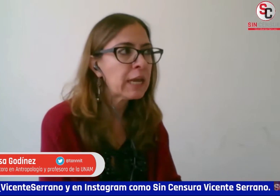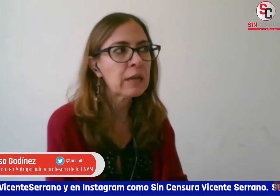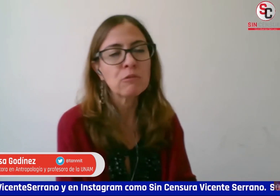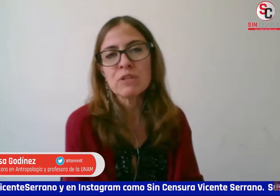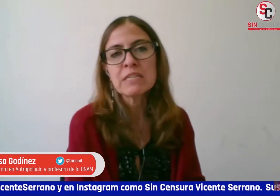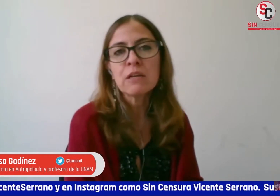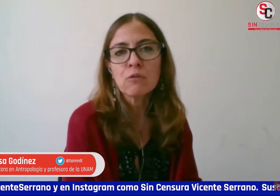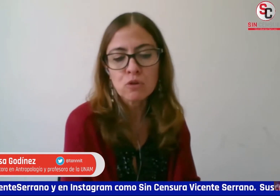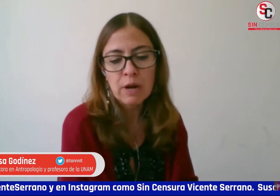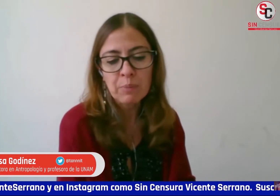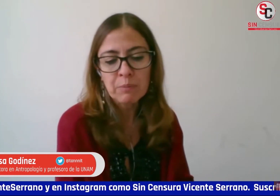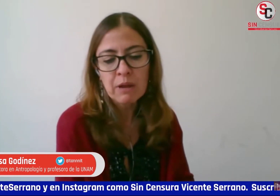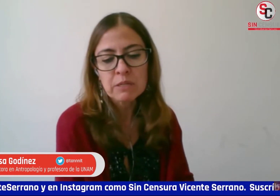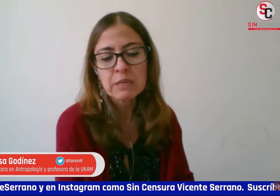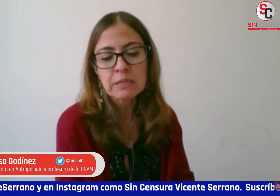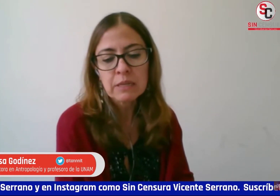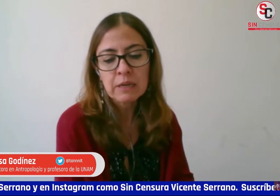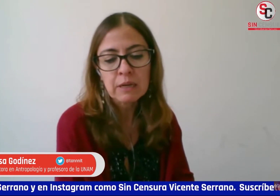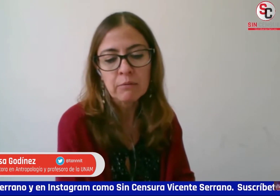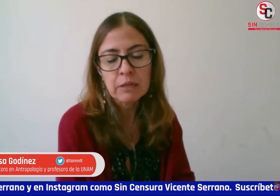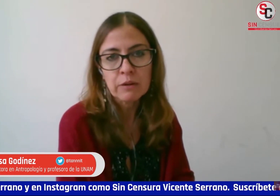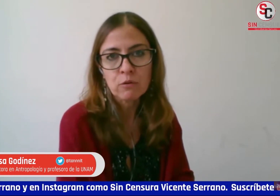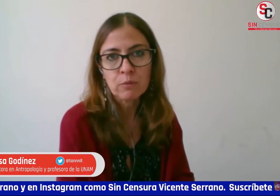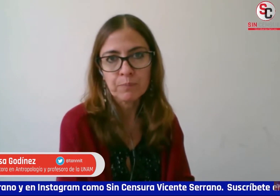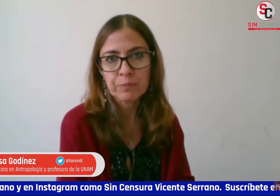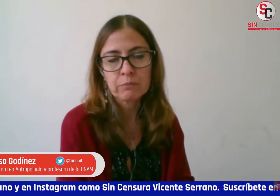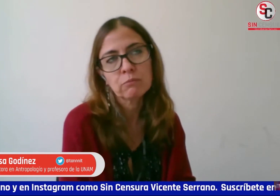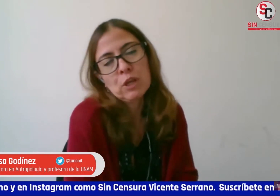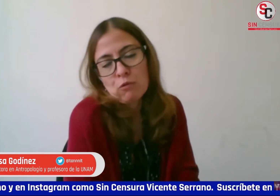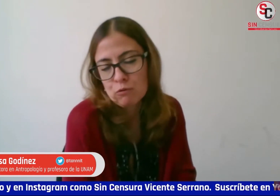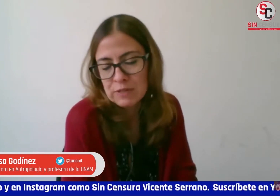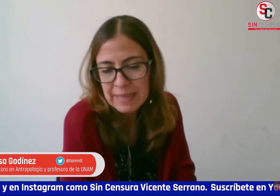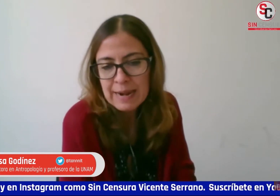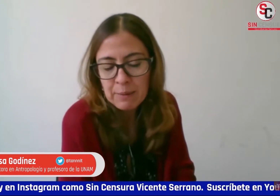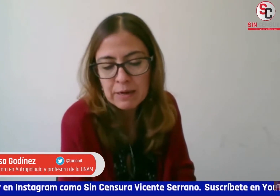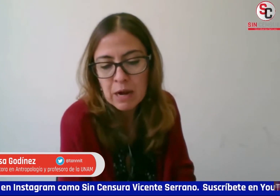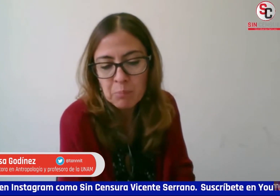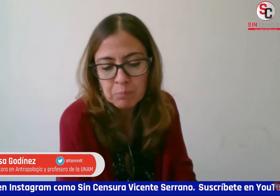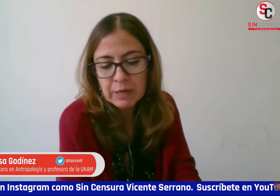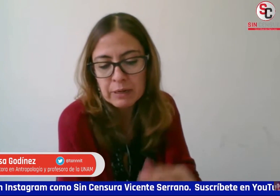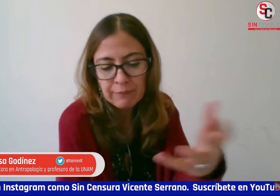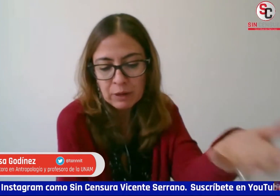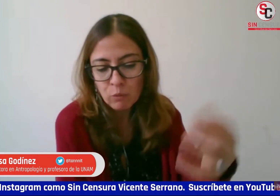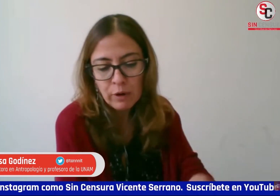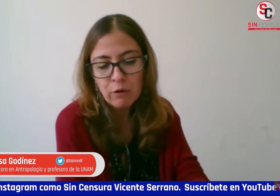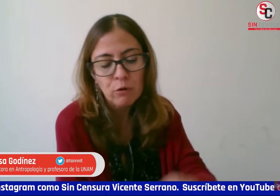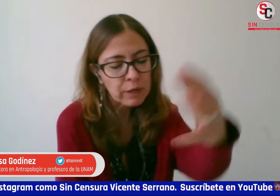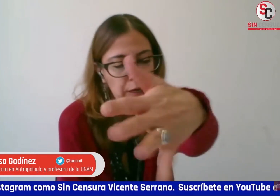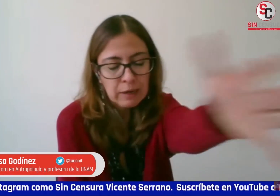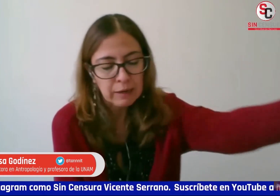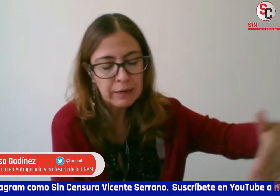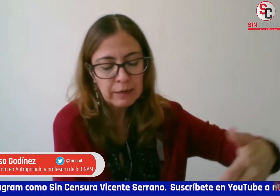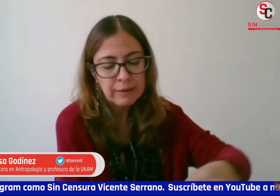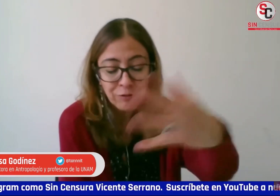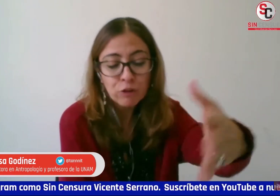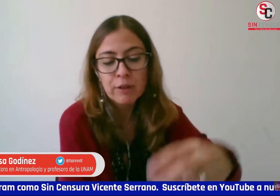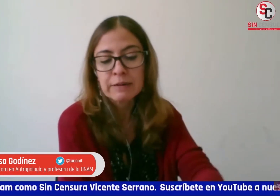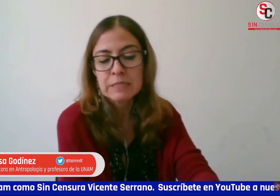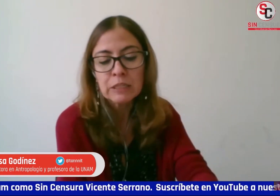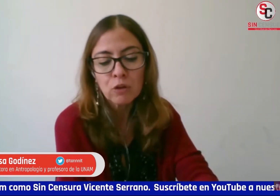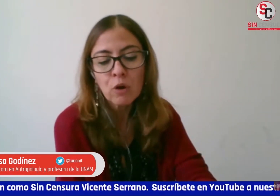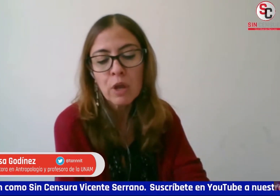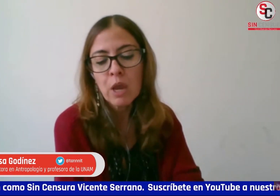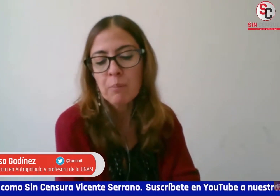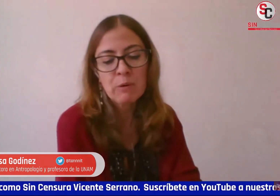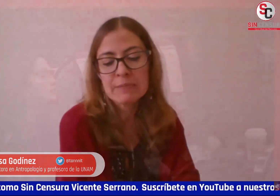estado, no es incluso la primera vez que este cabildero, digo, no está en la tribuna, ¿no? O dentro